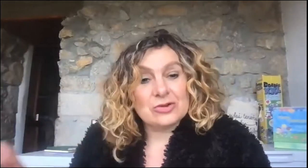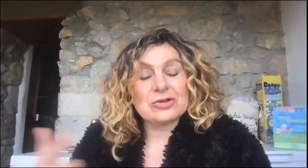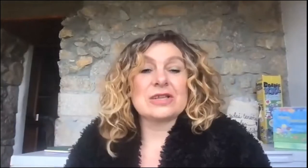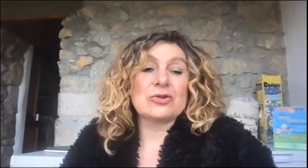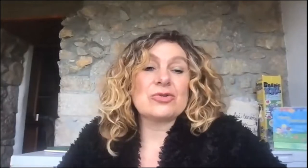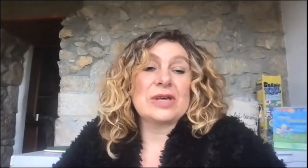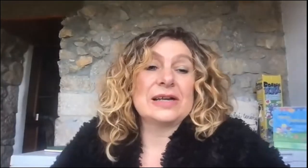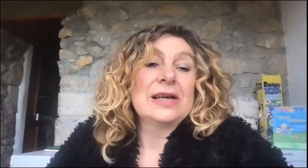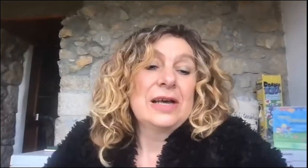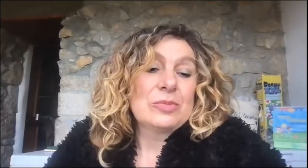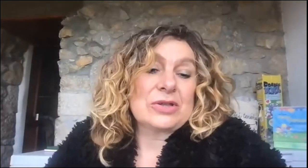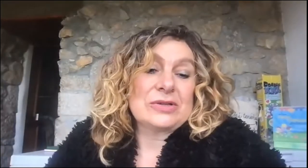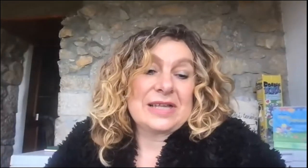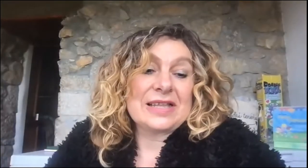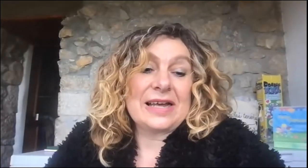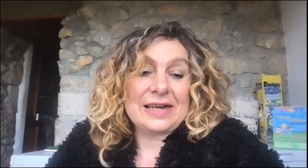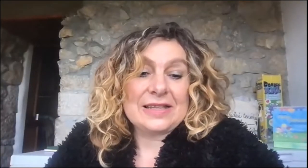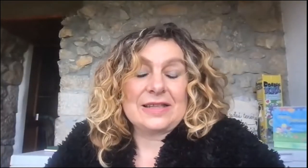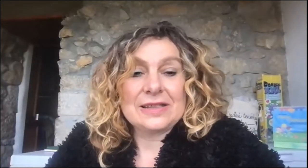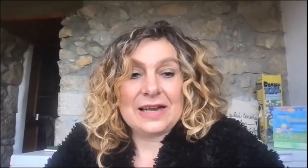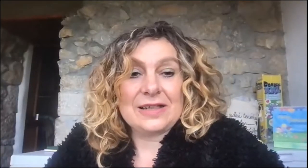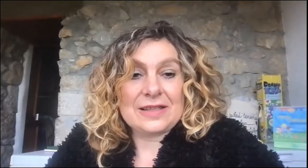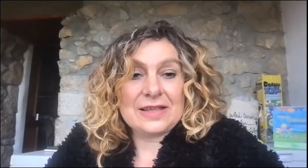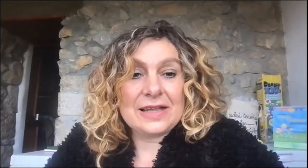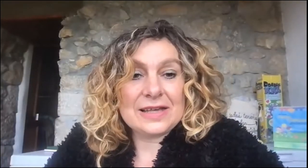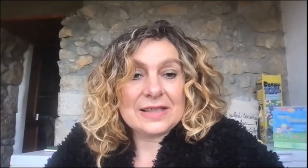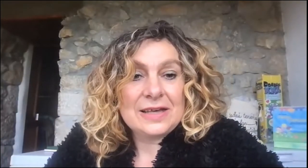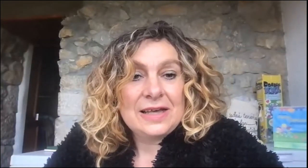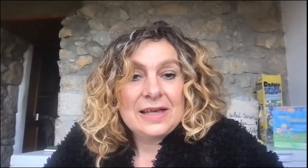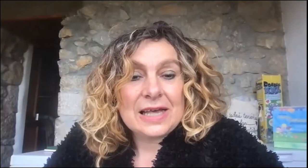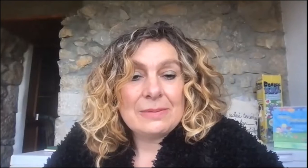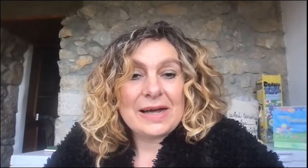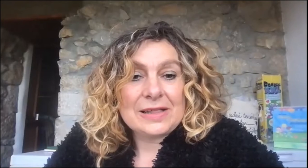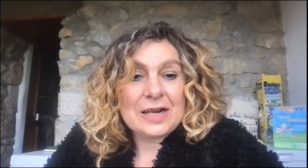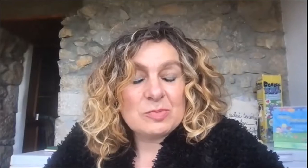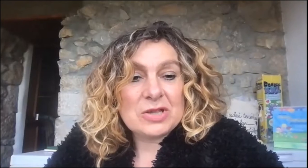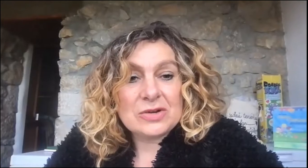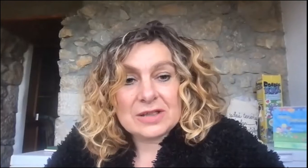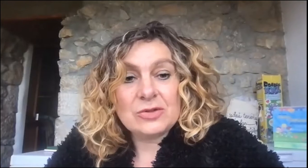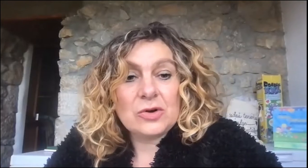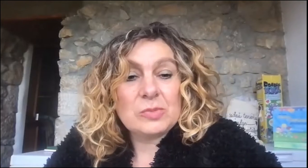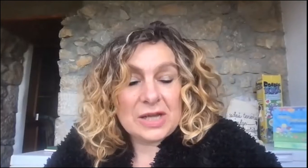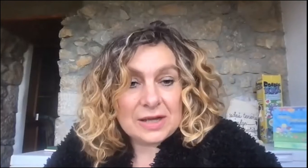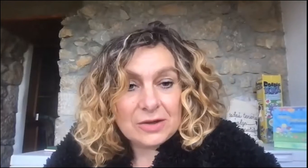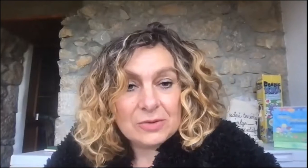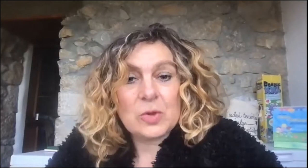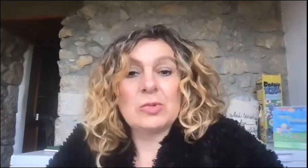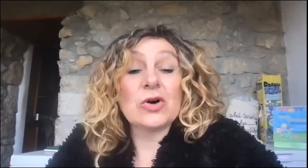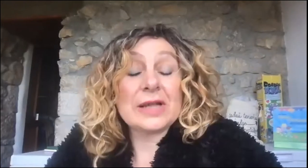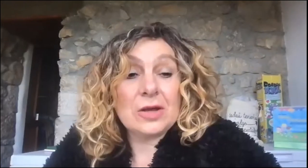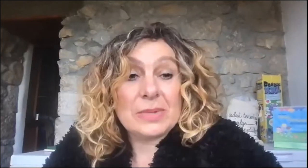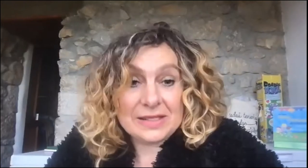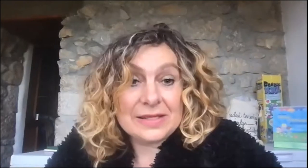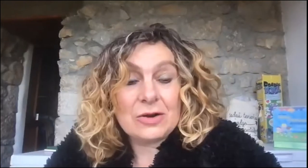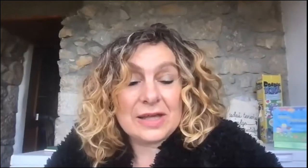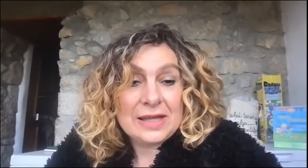los entornos que se construyan, pues desde ese análisis de las necesidades que van a tener las personas tanto en comunicación como en